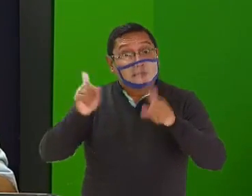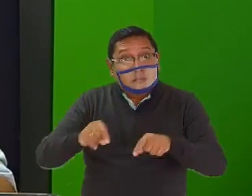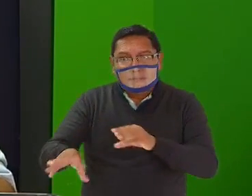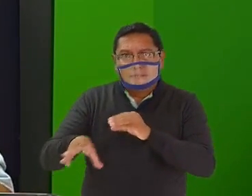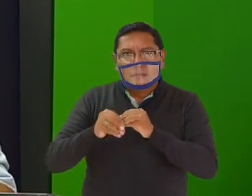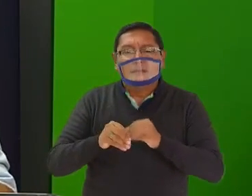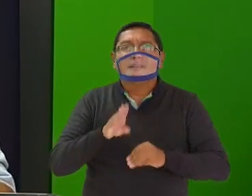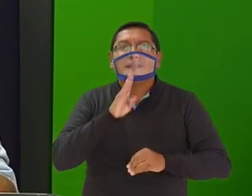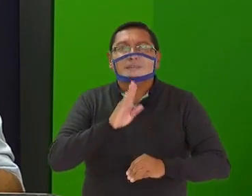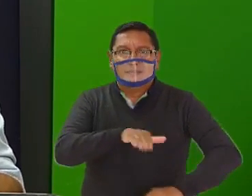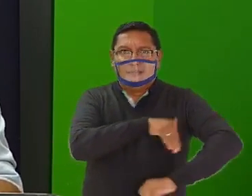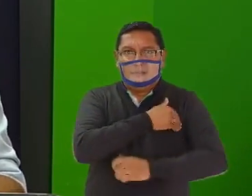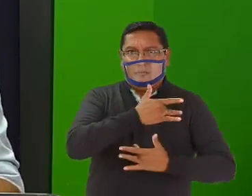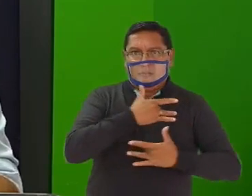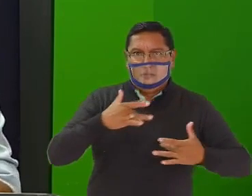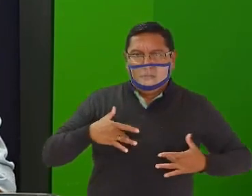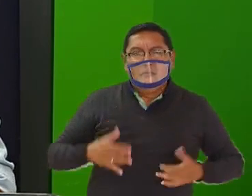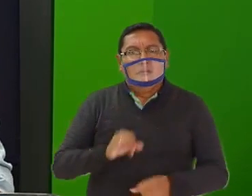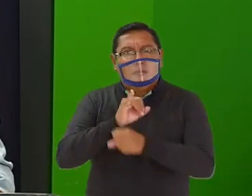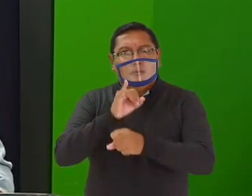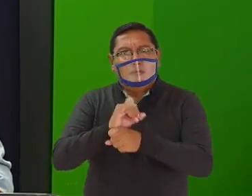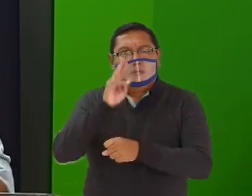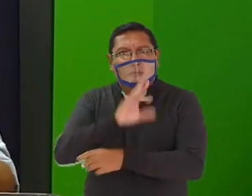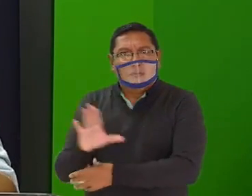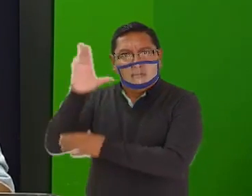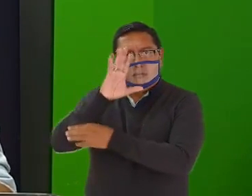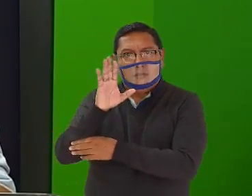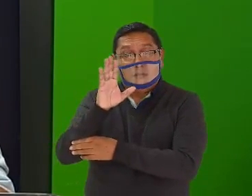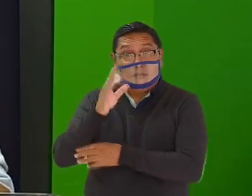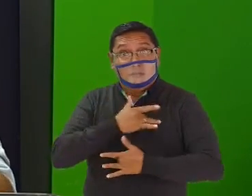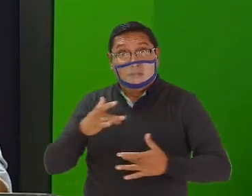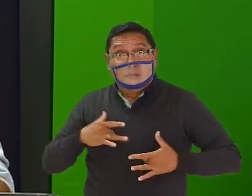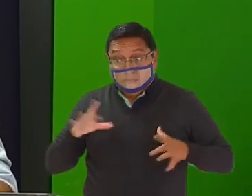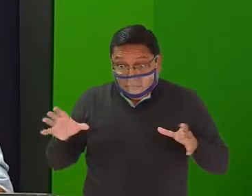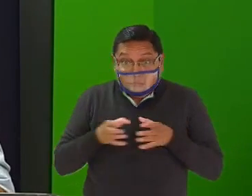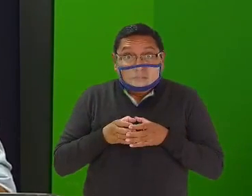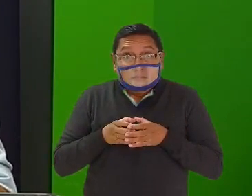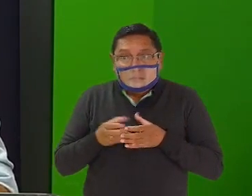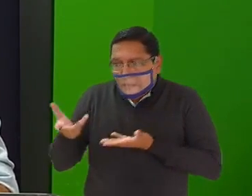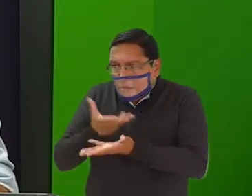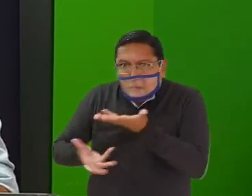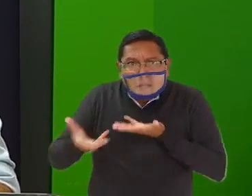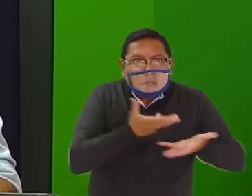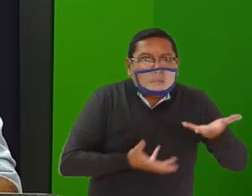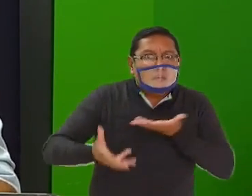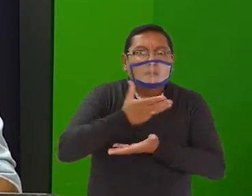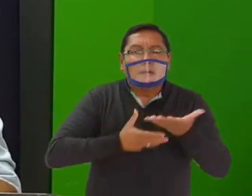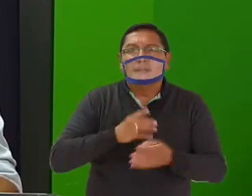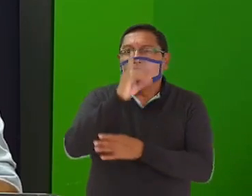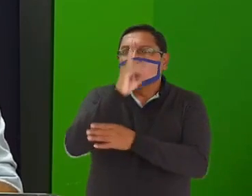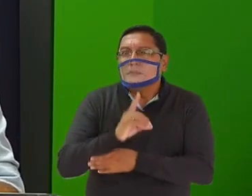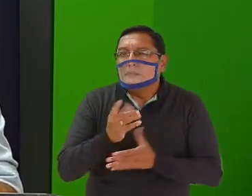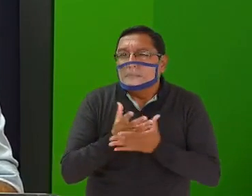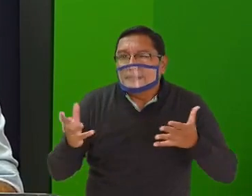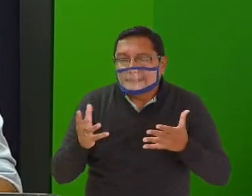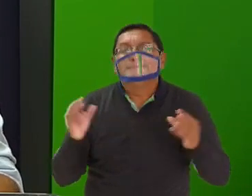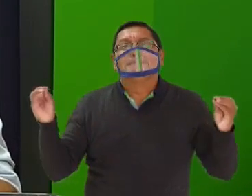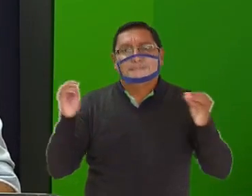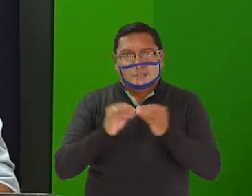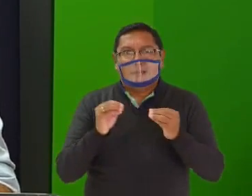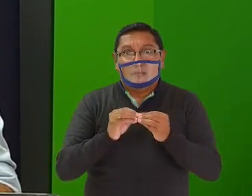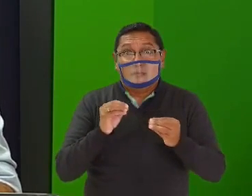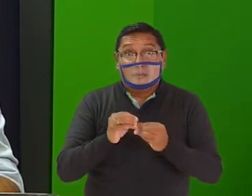Ministerio de Salud y del Instituto Nacional de Salud. Lo que ellos y nosotros convenimos es que la etapa más difícil de